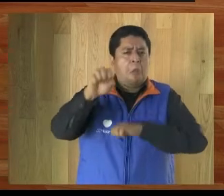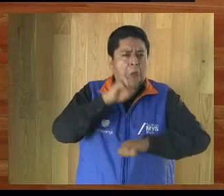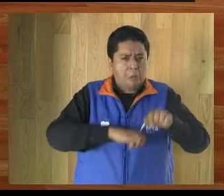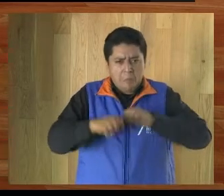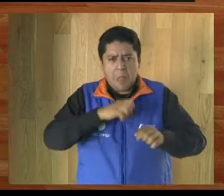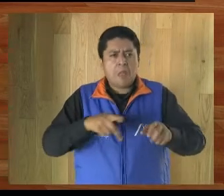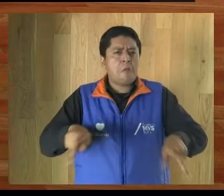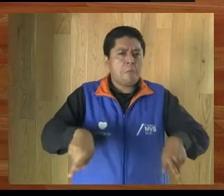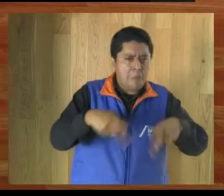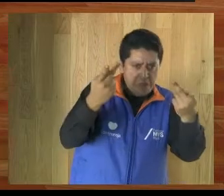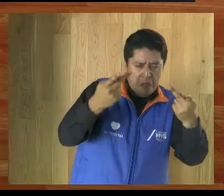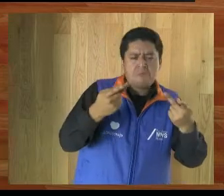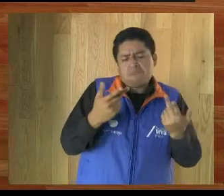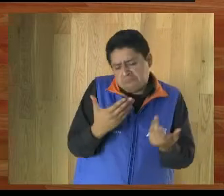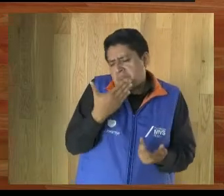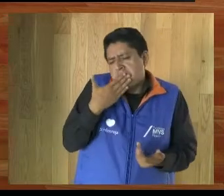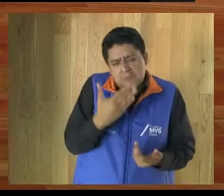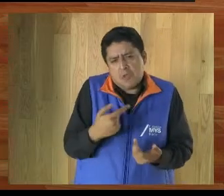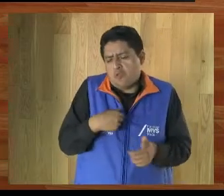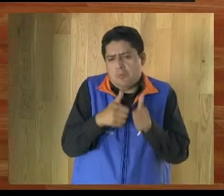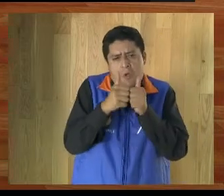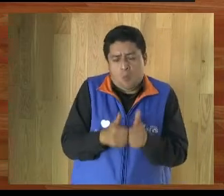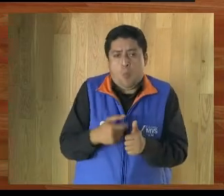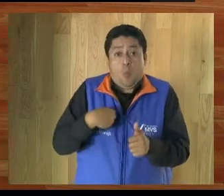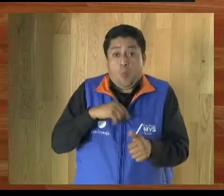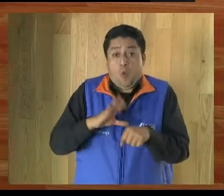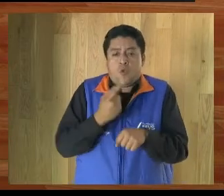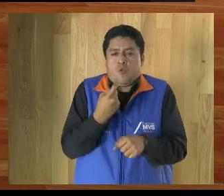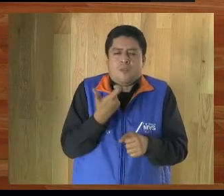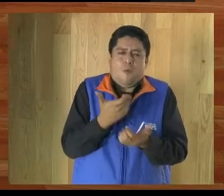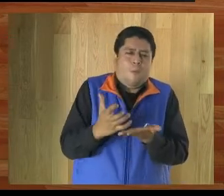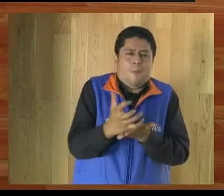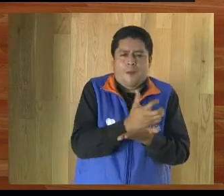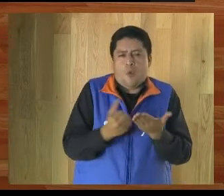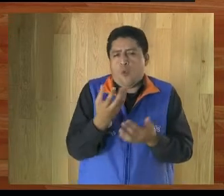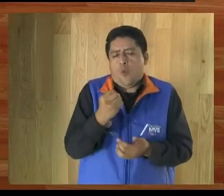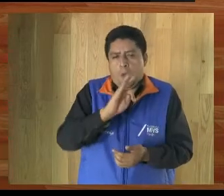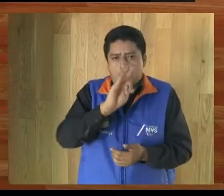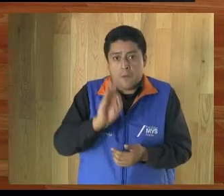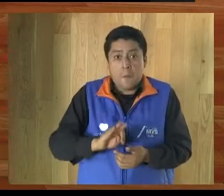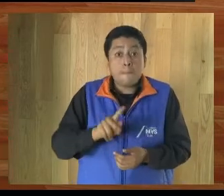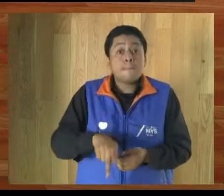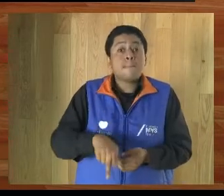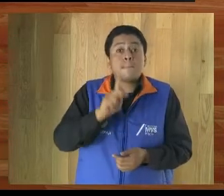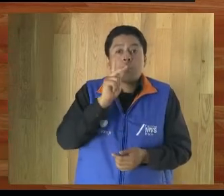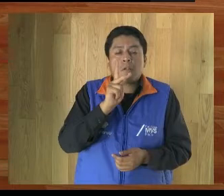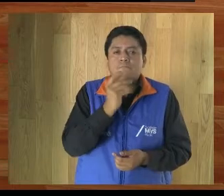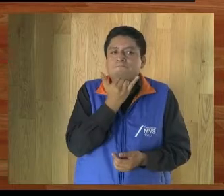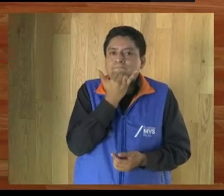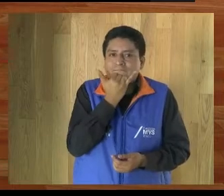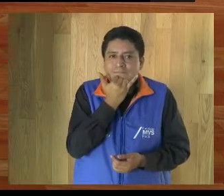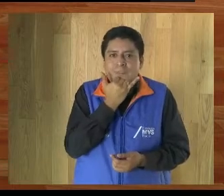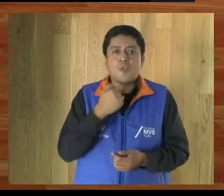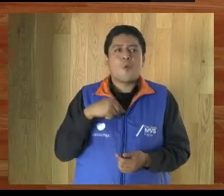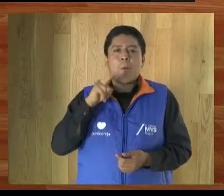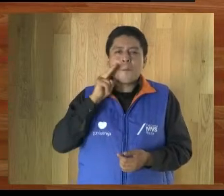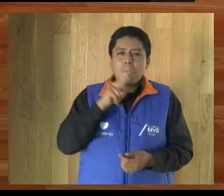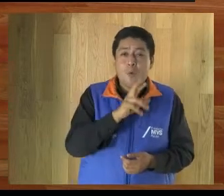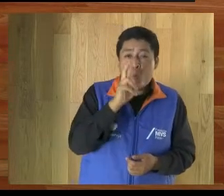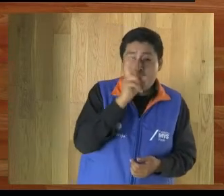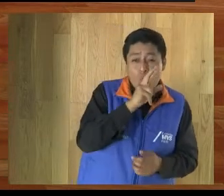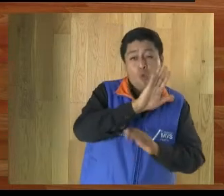quedarse. Y sin embargo, y no perder 9% de su mercado. Y sin embargo, optan por la opción: es imposible ignorar la crisis